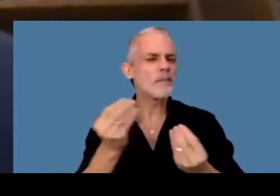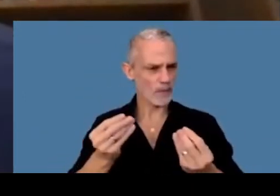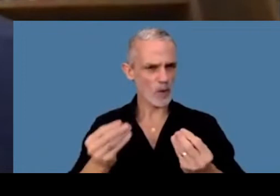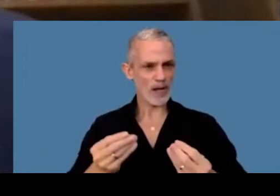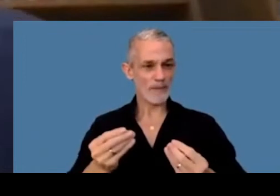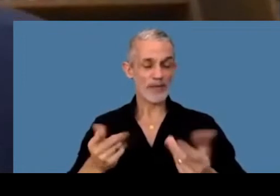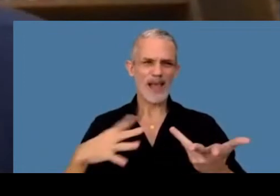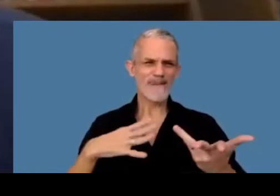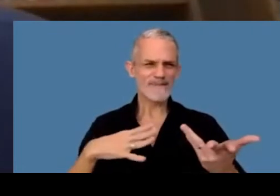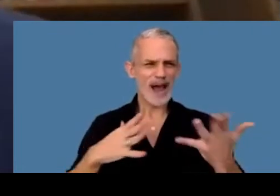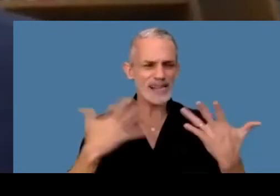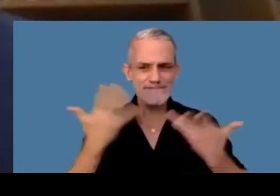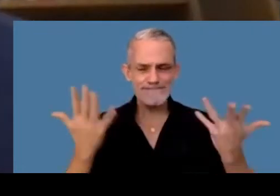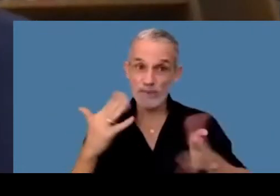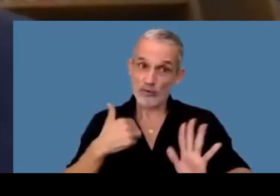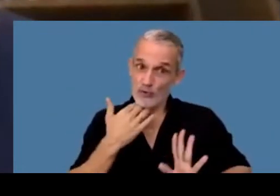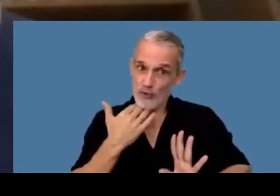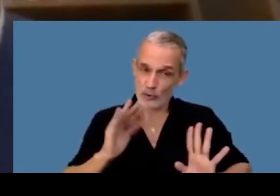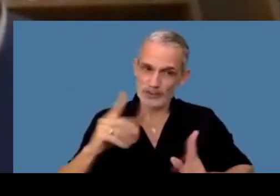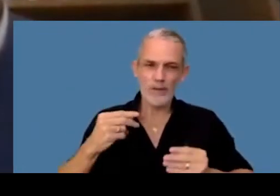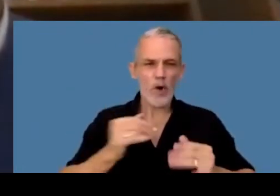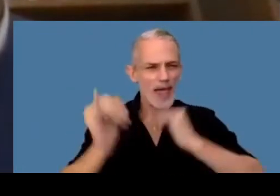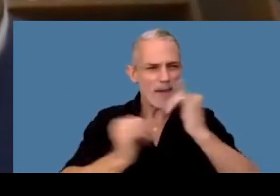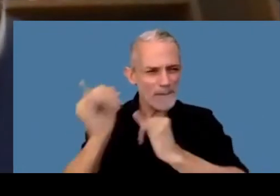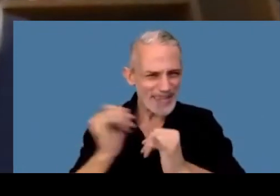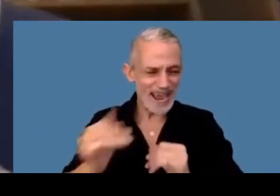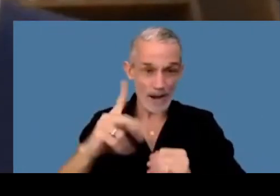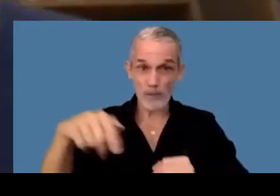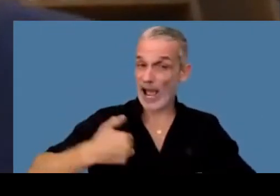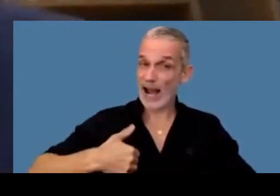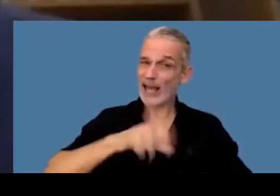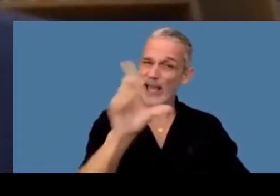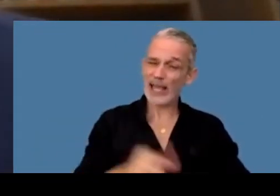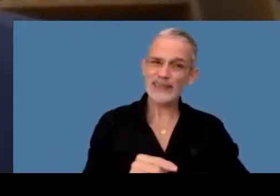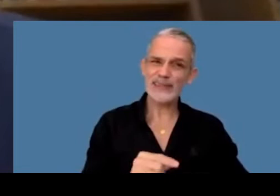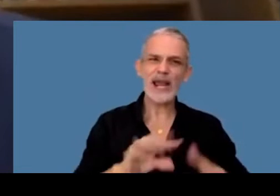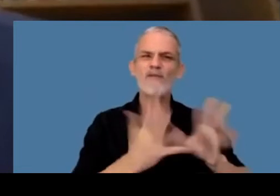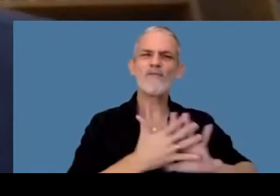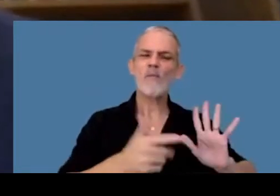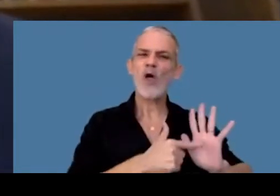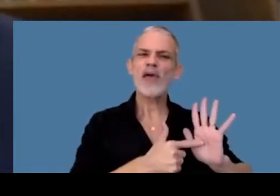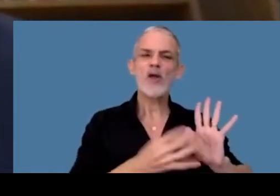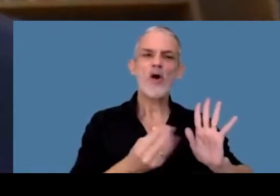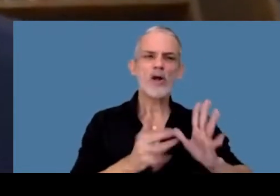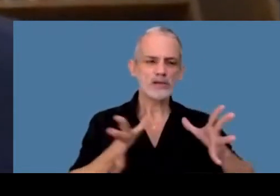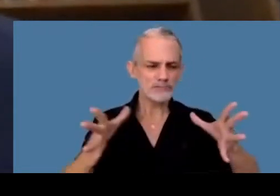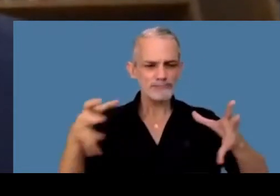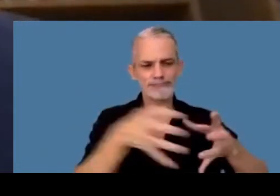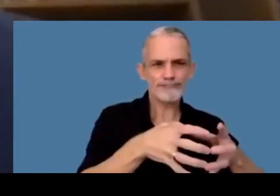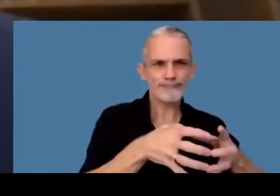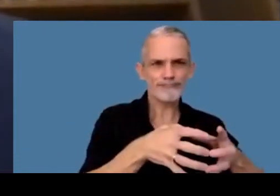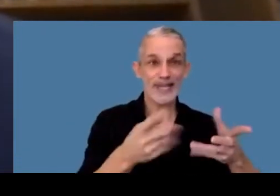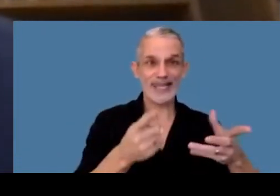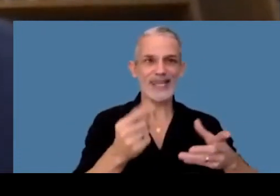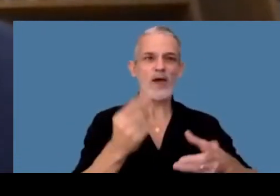todavía no desarrollé, pero en nuestro país las características de nuestro modelo es la concentración y la unicidad. En este